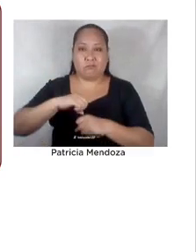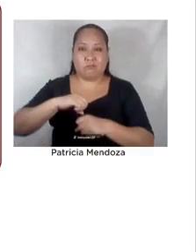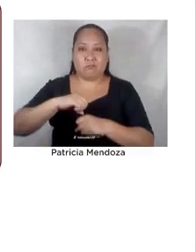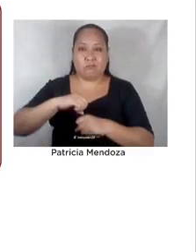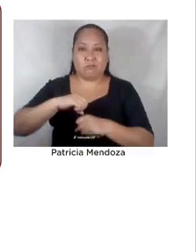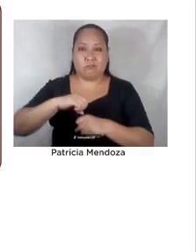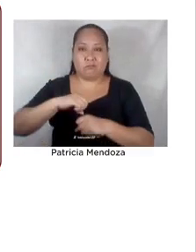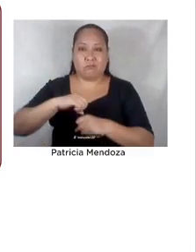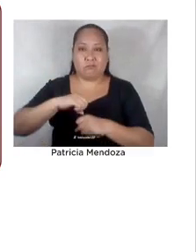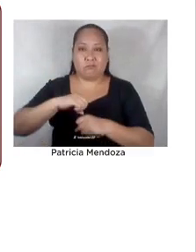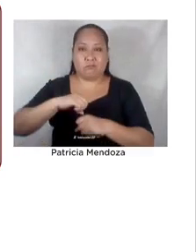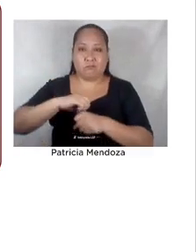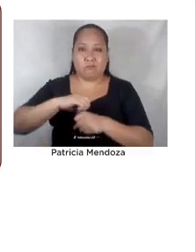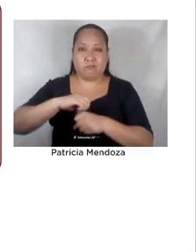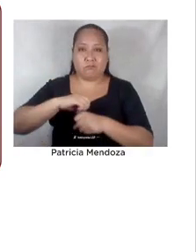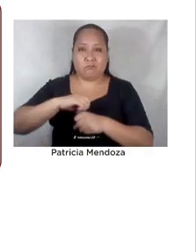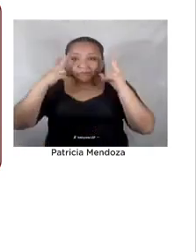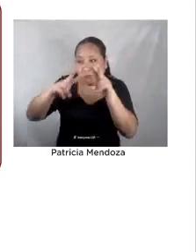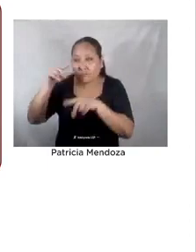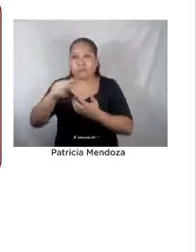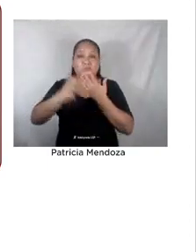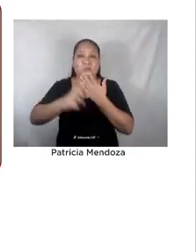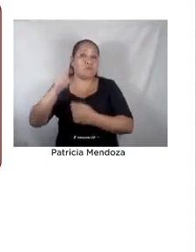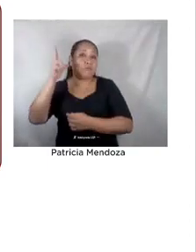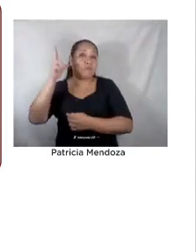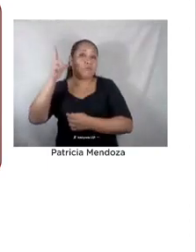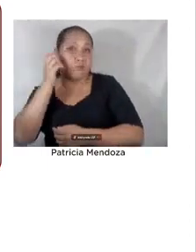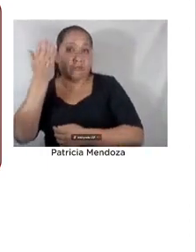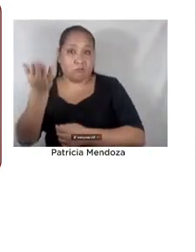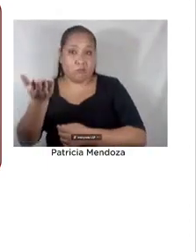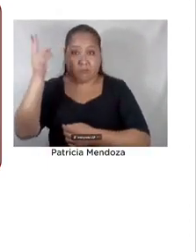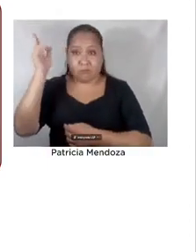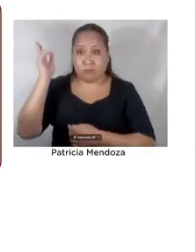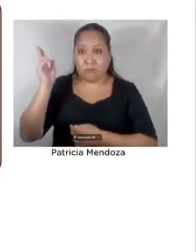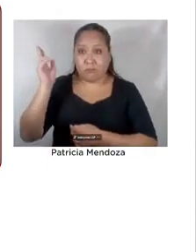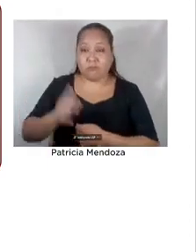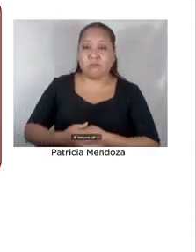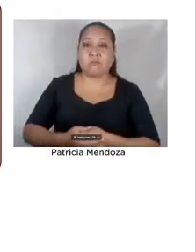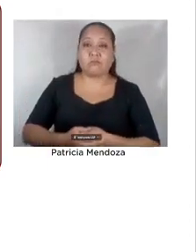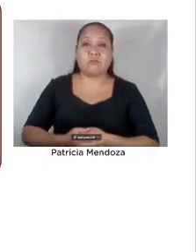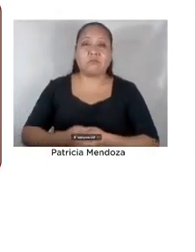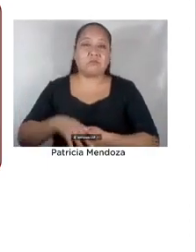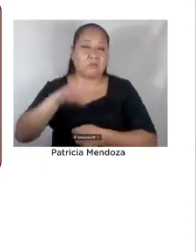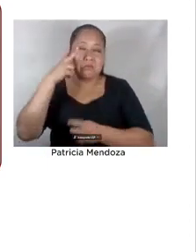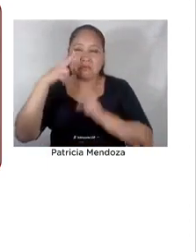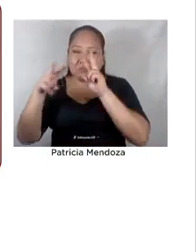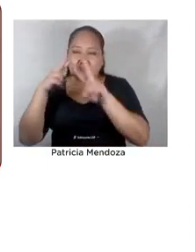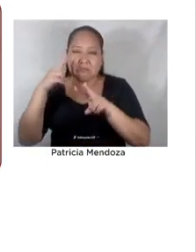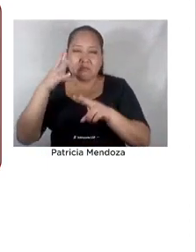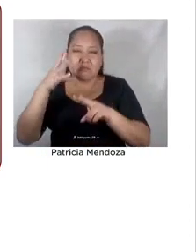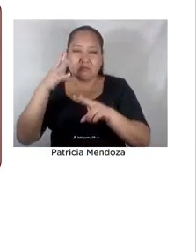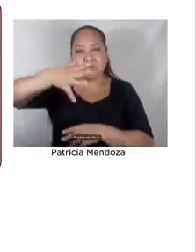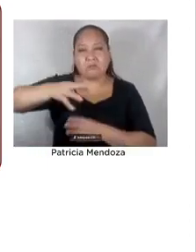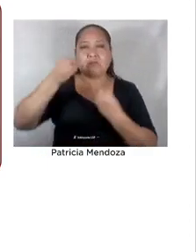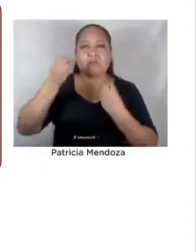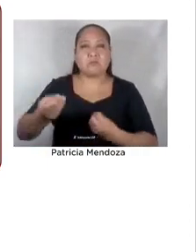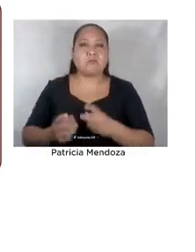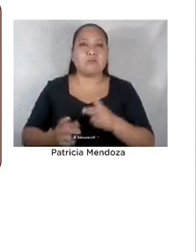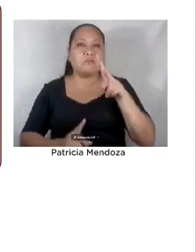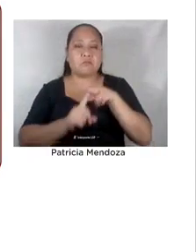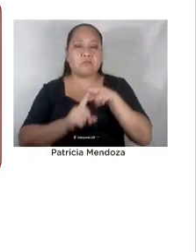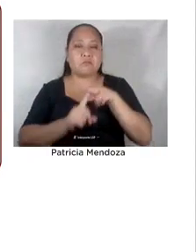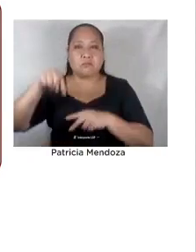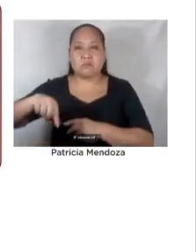estado identificando a través del escucho docente para ver más o menos cómo nos está agarrando este contexto de la segunda